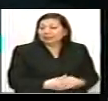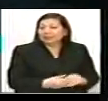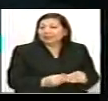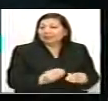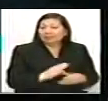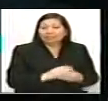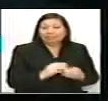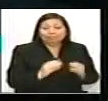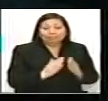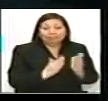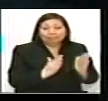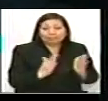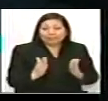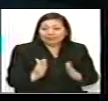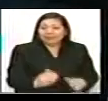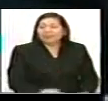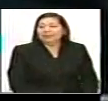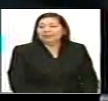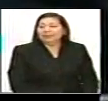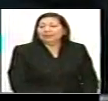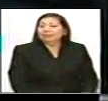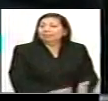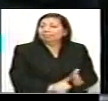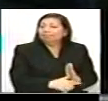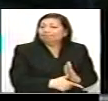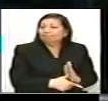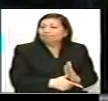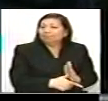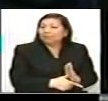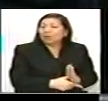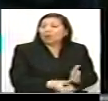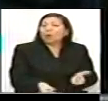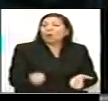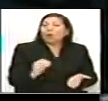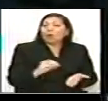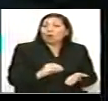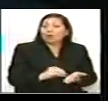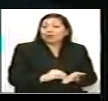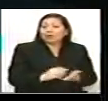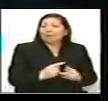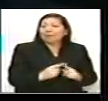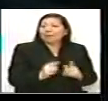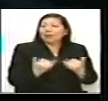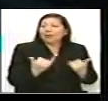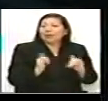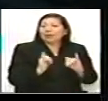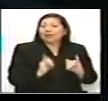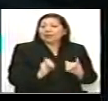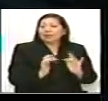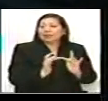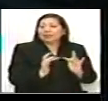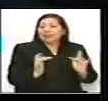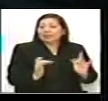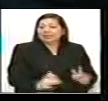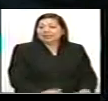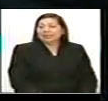rompió. Entonces después se rehabilita la estación, pero ya quedó ese vacío ya.